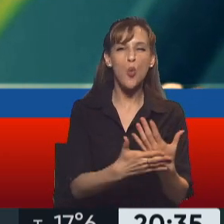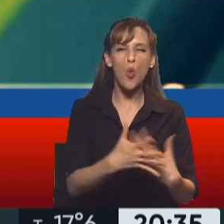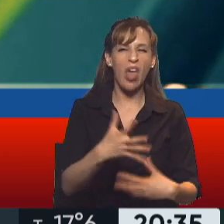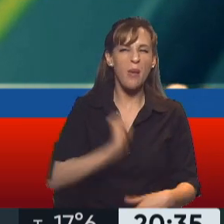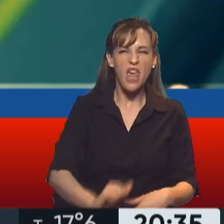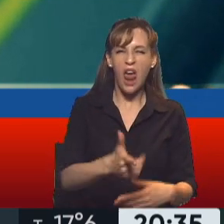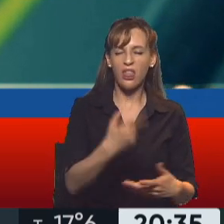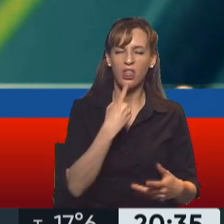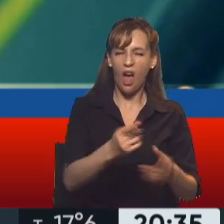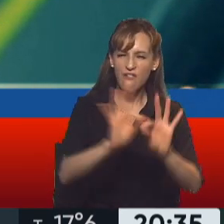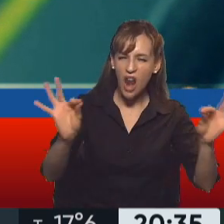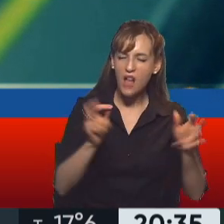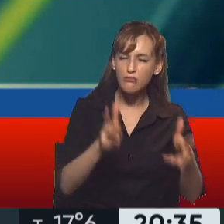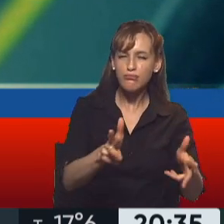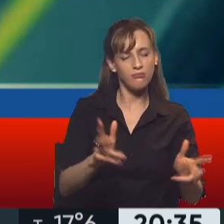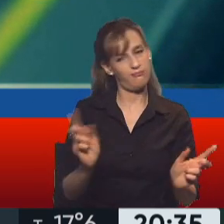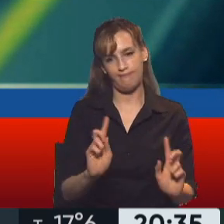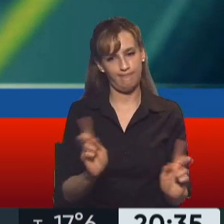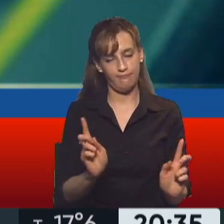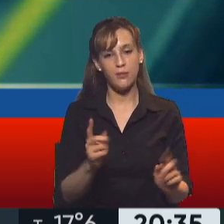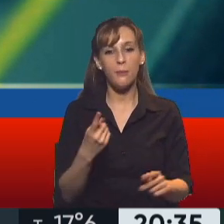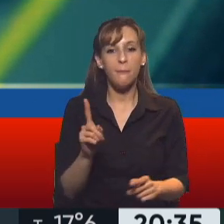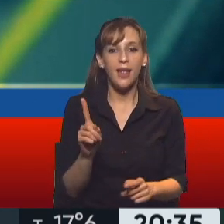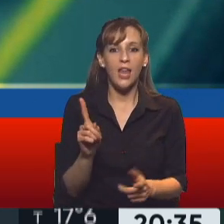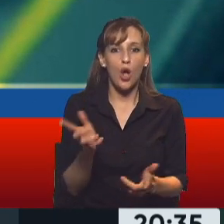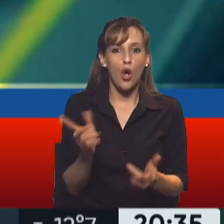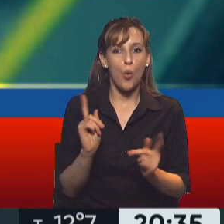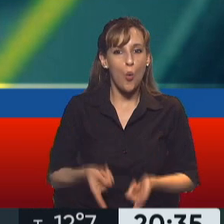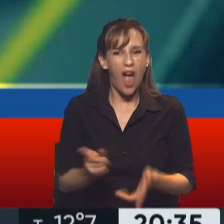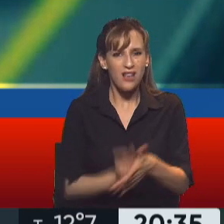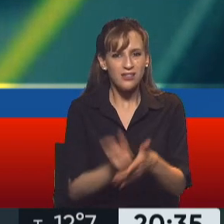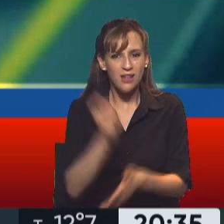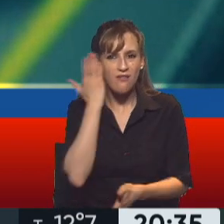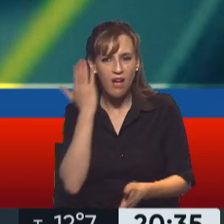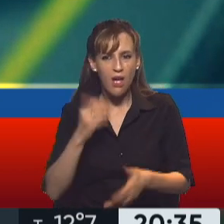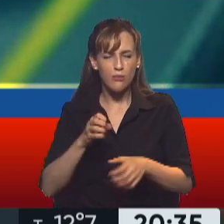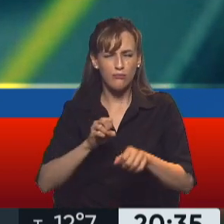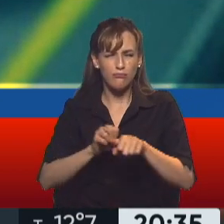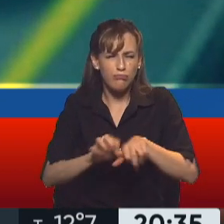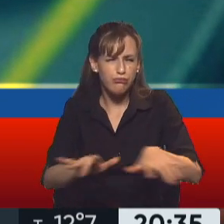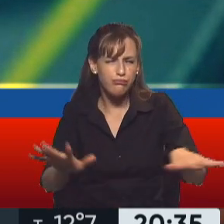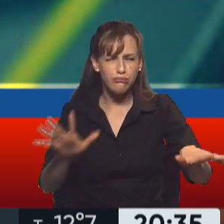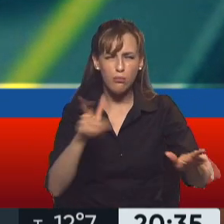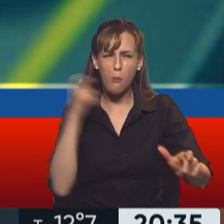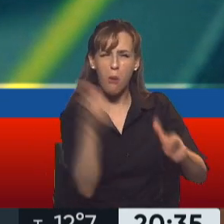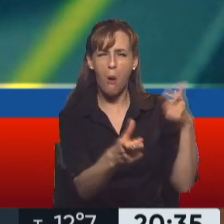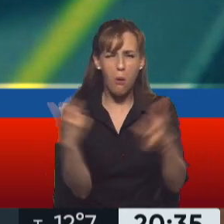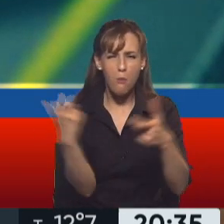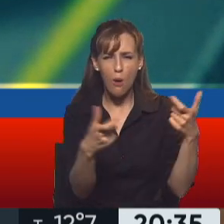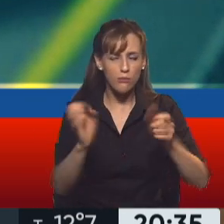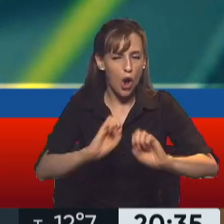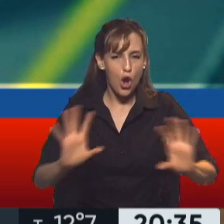decís. Pero las redes siguen con un nivel de agresión total y también algunas en la calle, y aprovecho este espacio